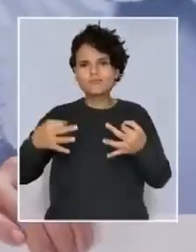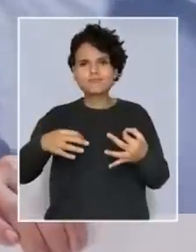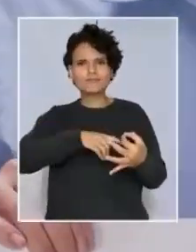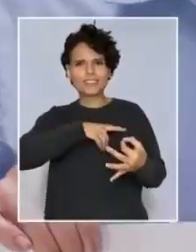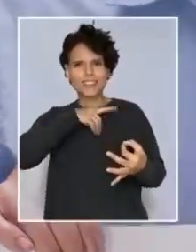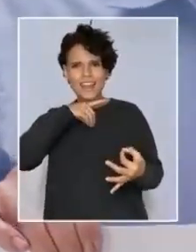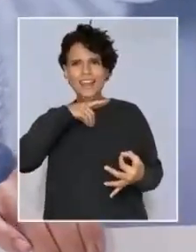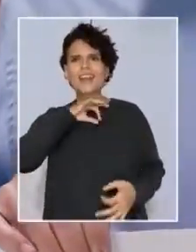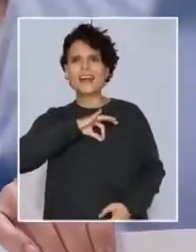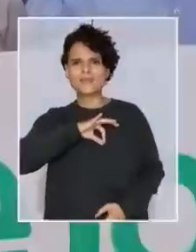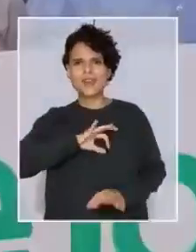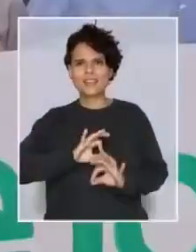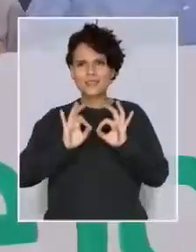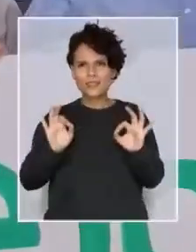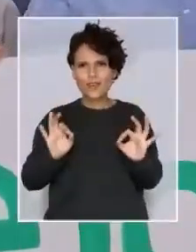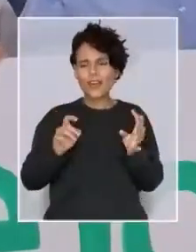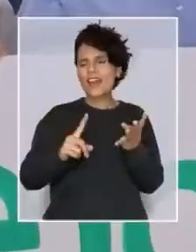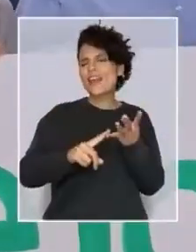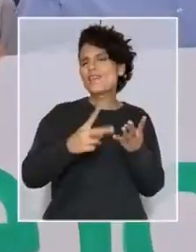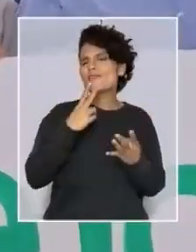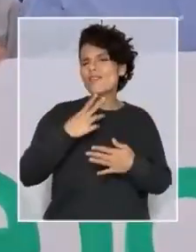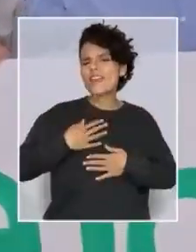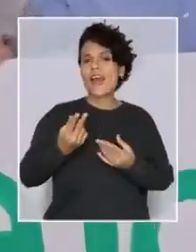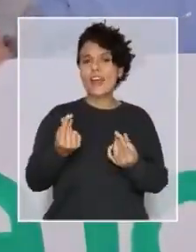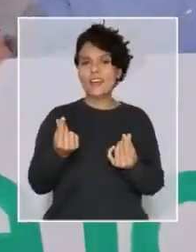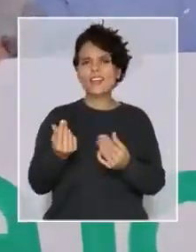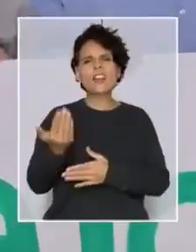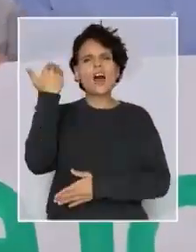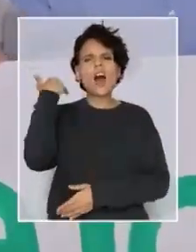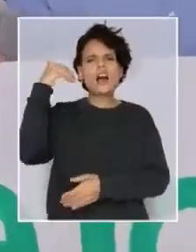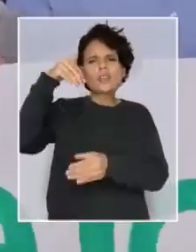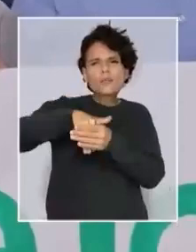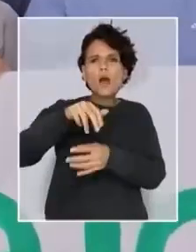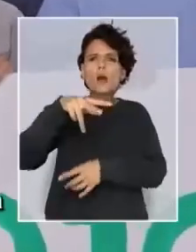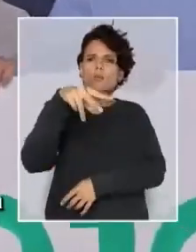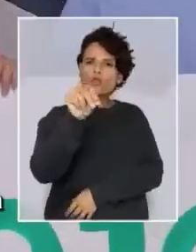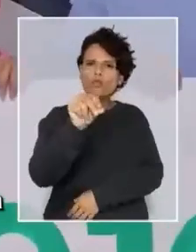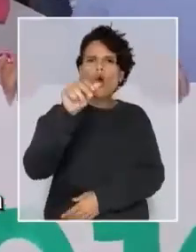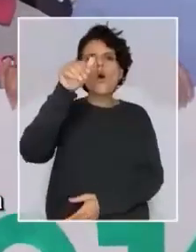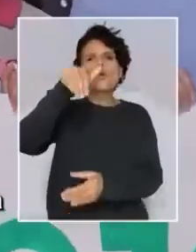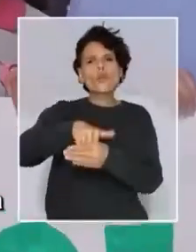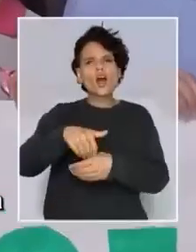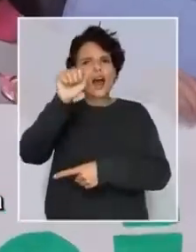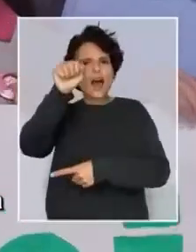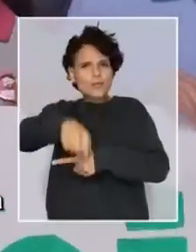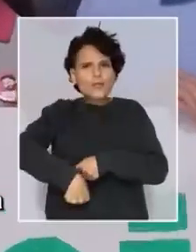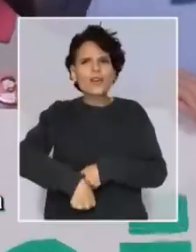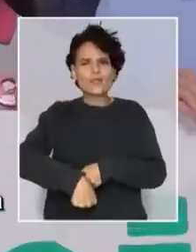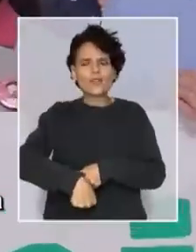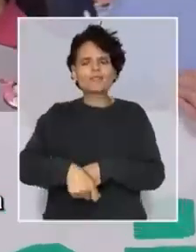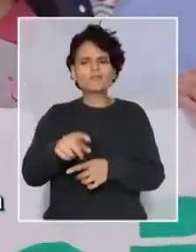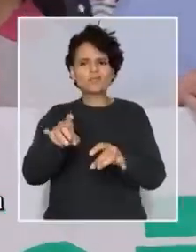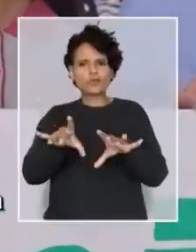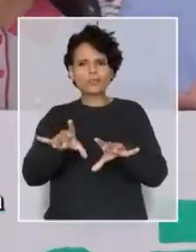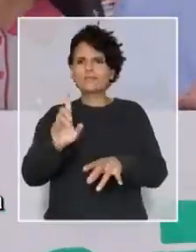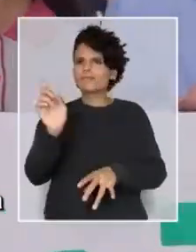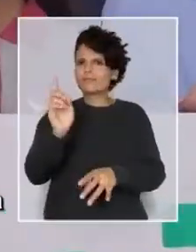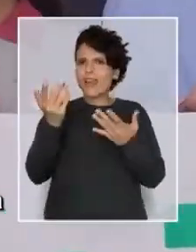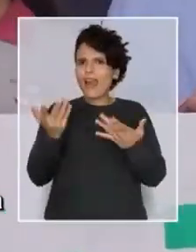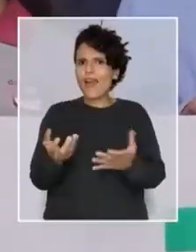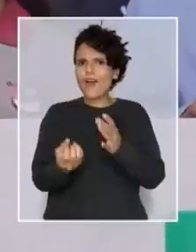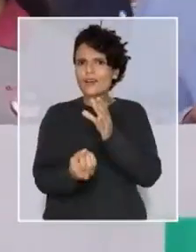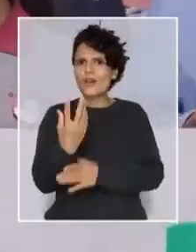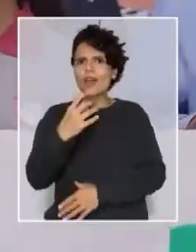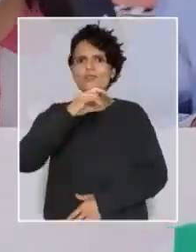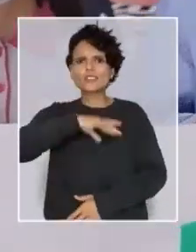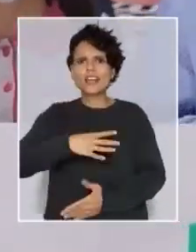y calidad de vida. Así como el país que dijo que no o el que dijo apruebo no surgió de la nada, el nuevo Chile también nos